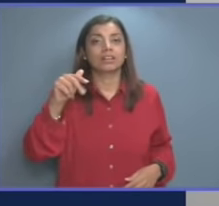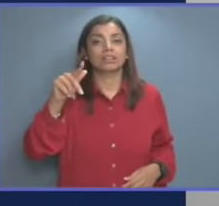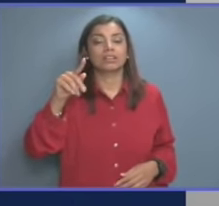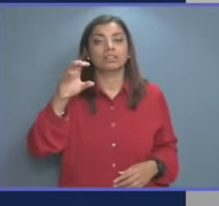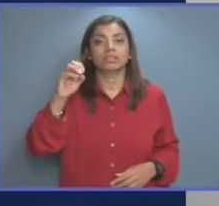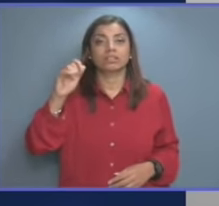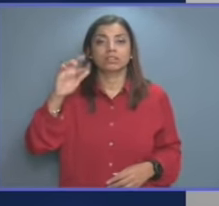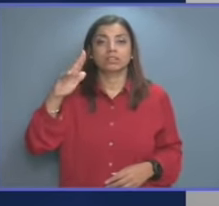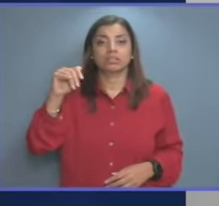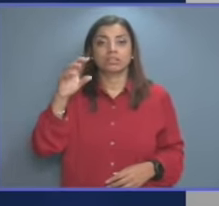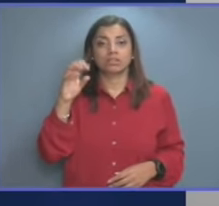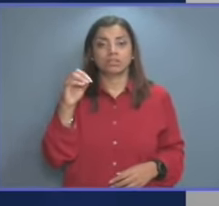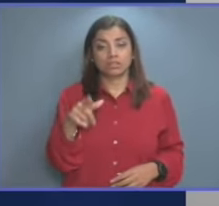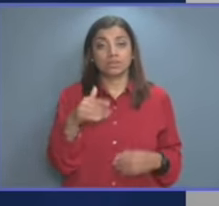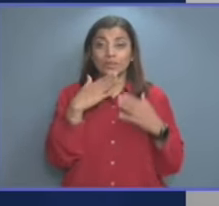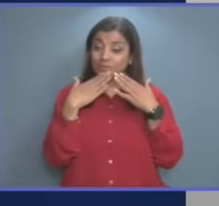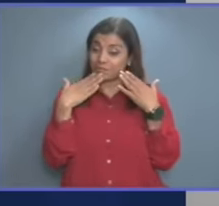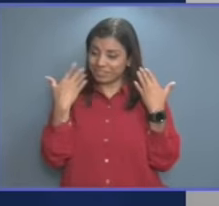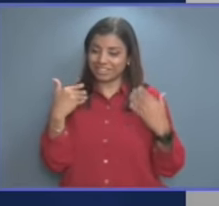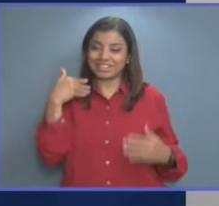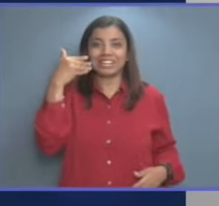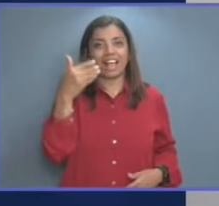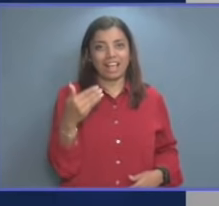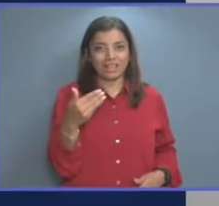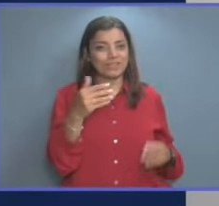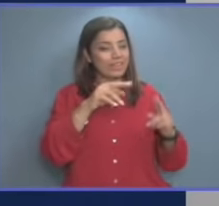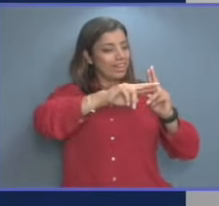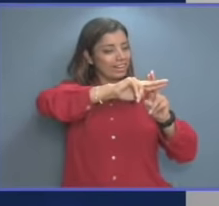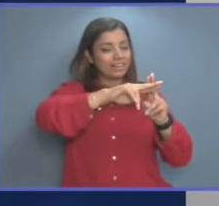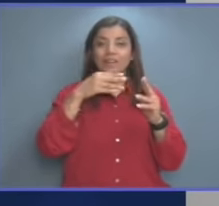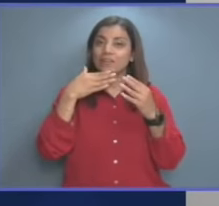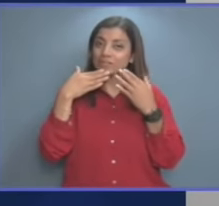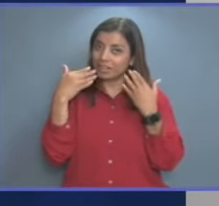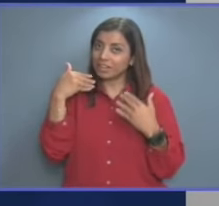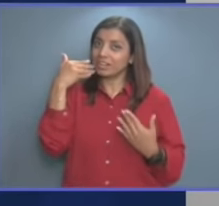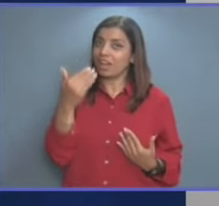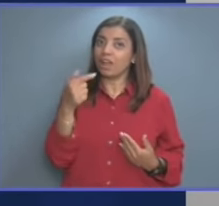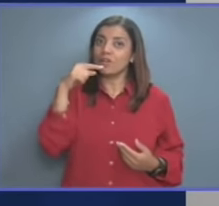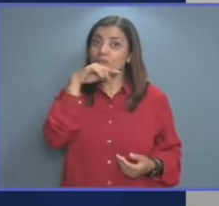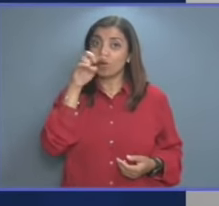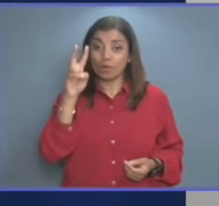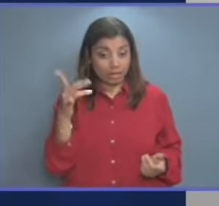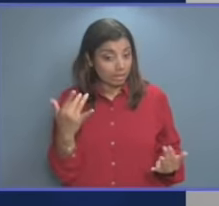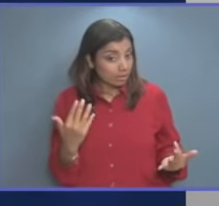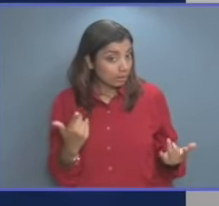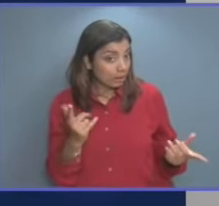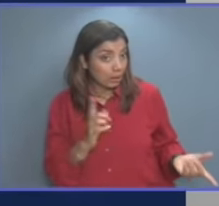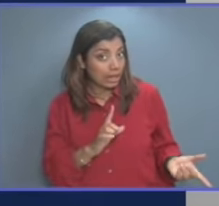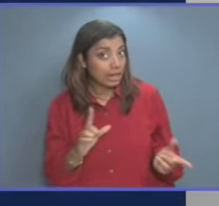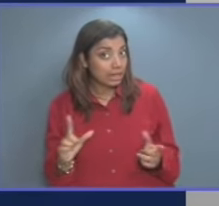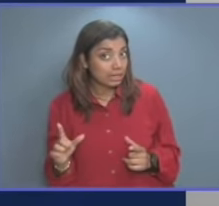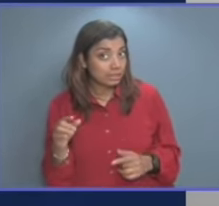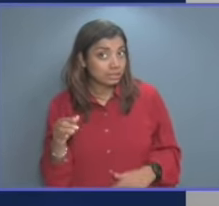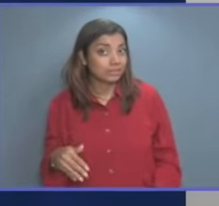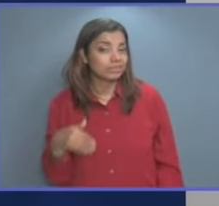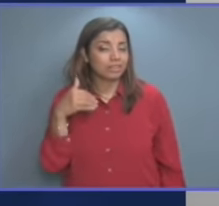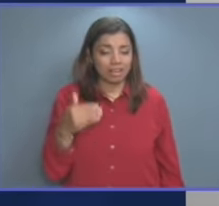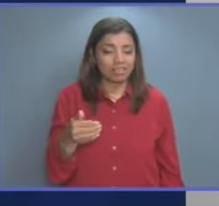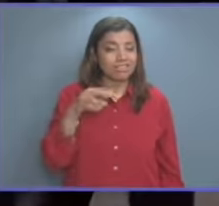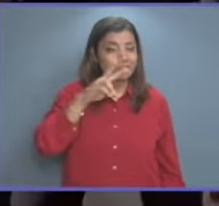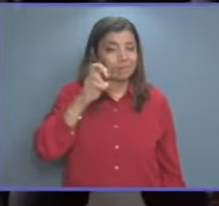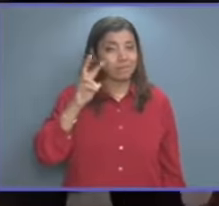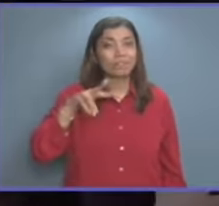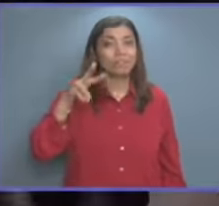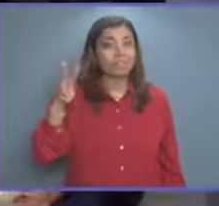público feliz año arena y fmln espero que estén listos para lo que se viene en 2022